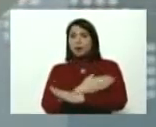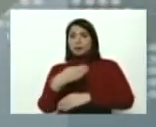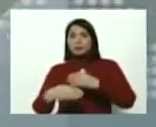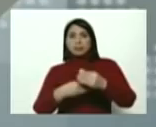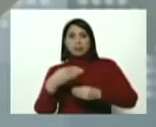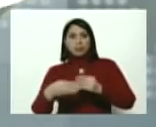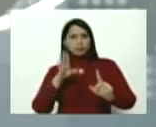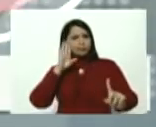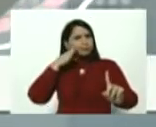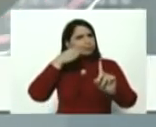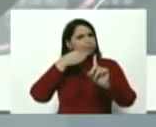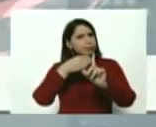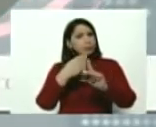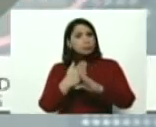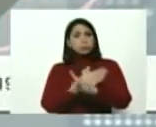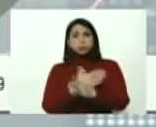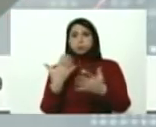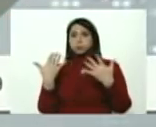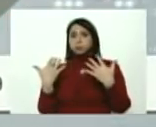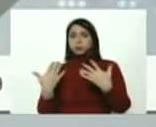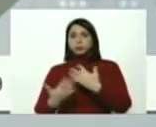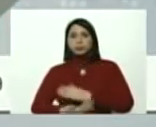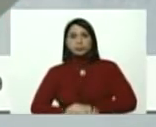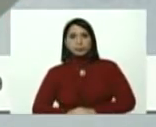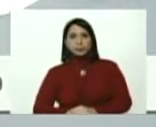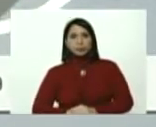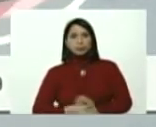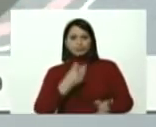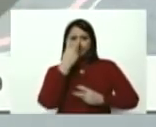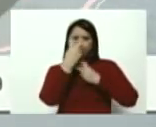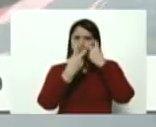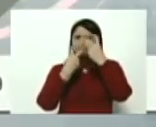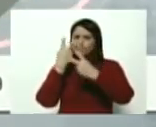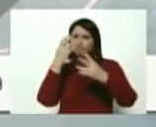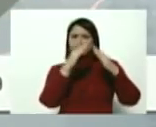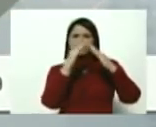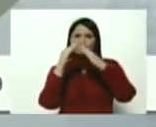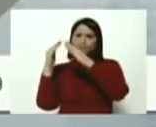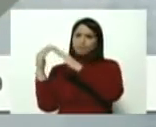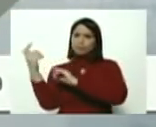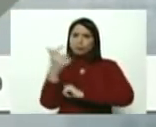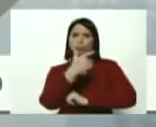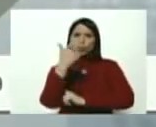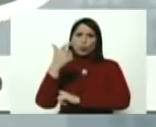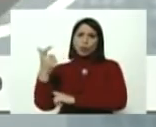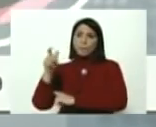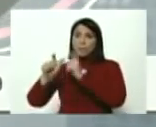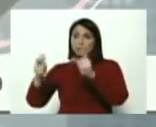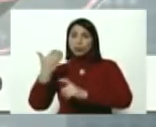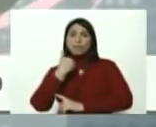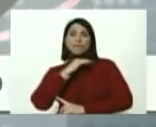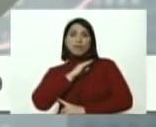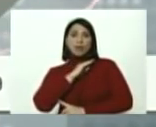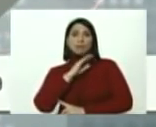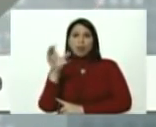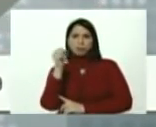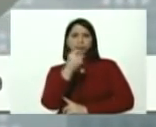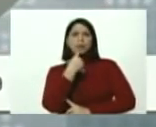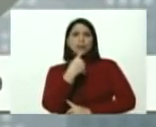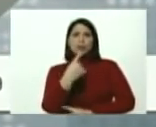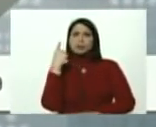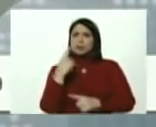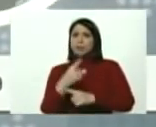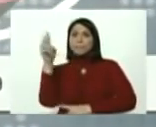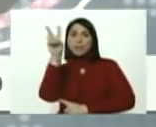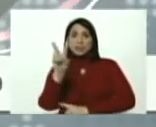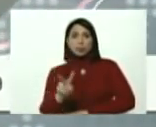abordaje precoz, de irnos casa por casa a buscar a los pacientes, y hay que decir que es Venezuela